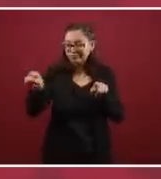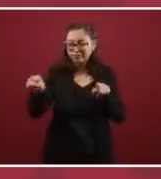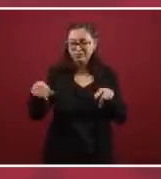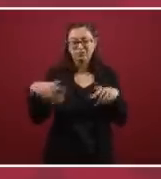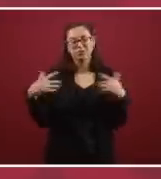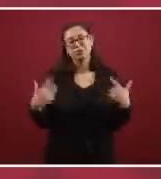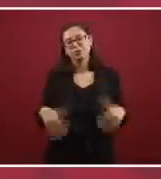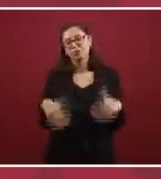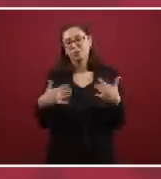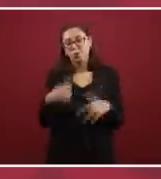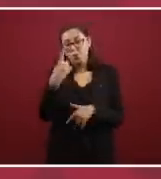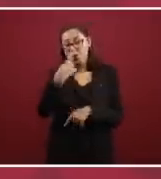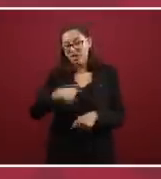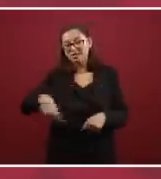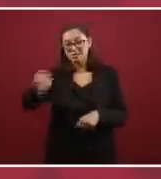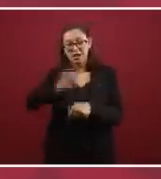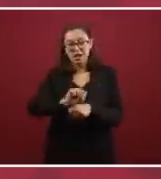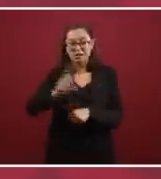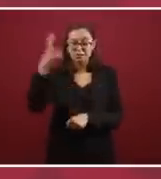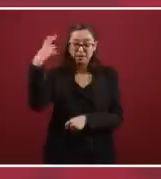es una semana.